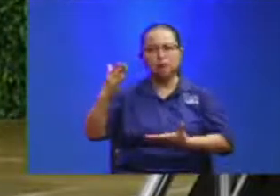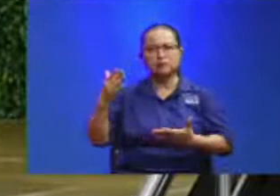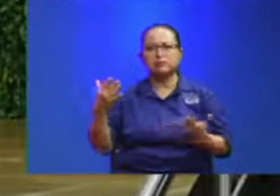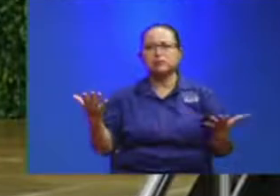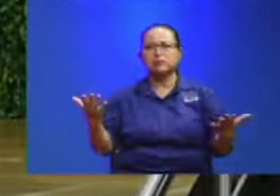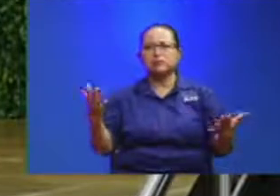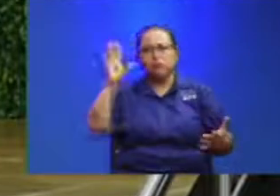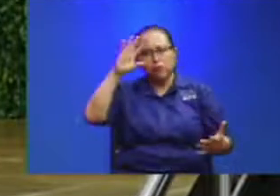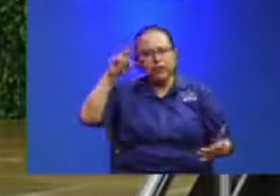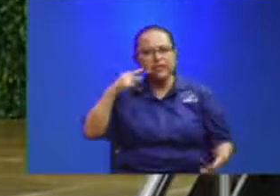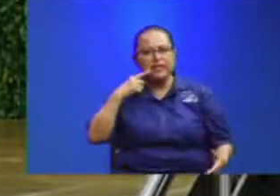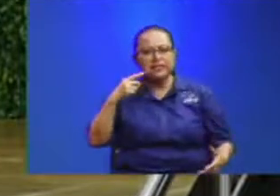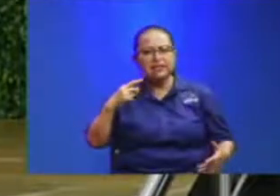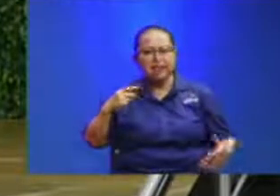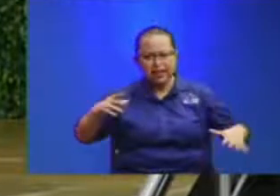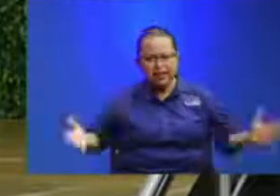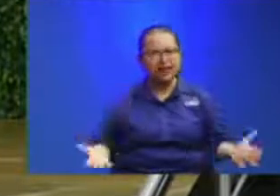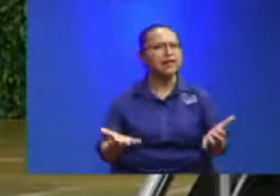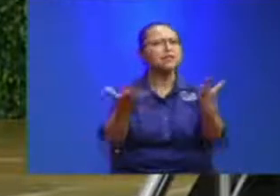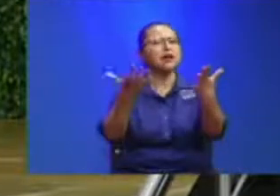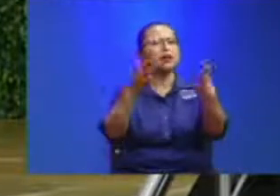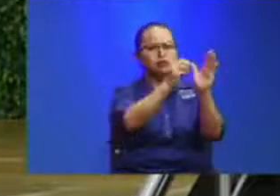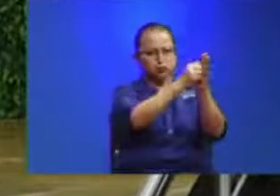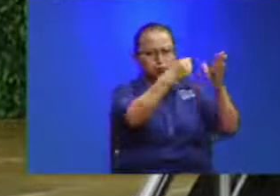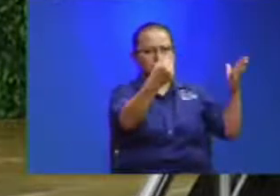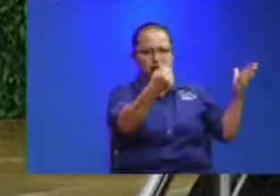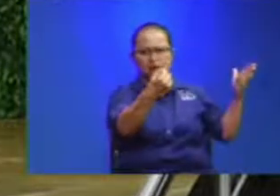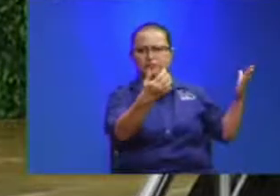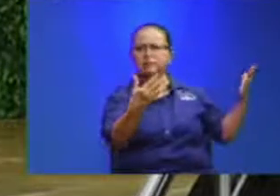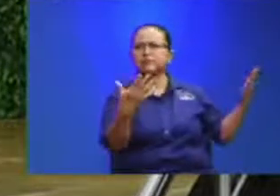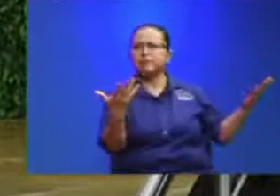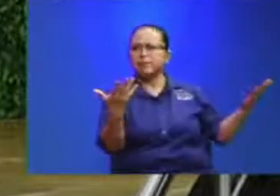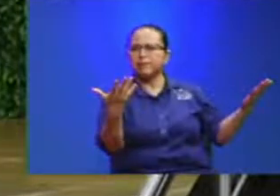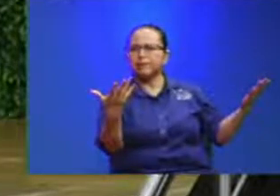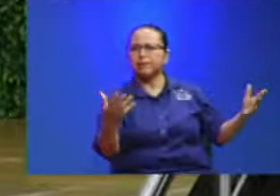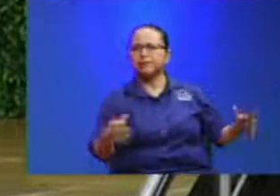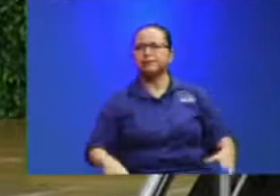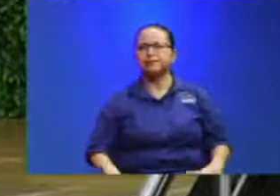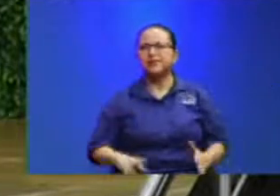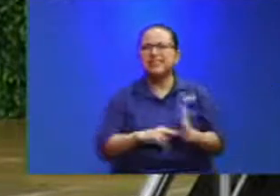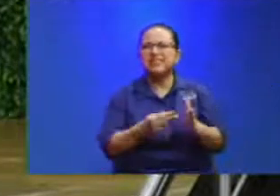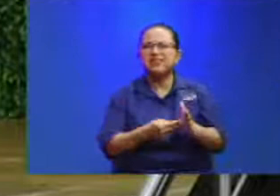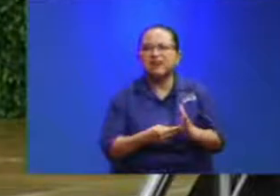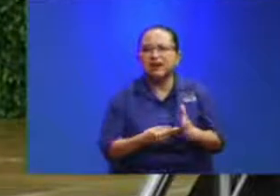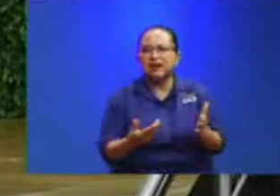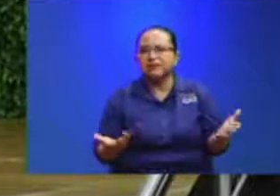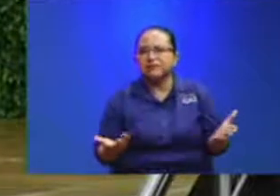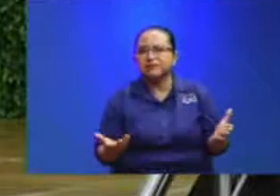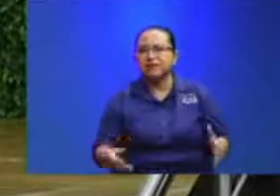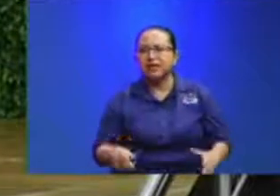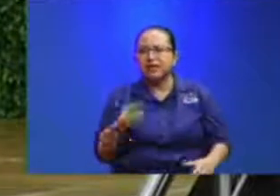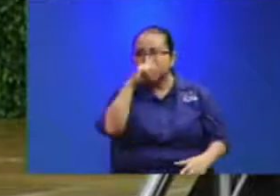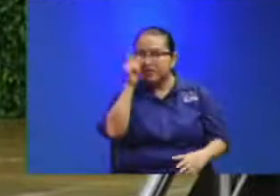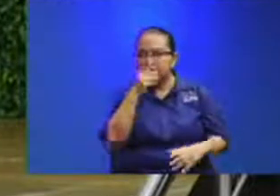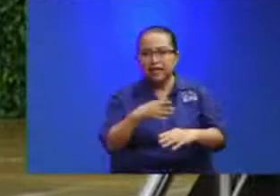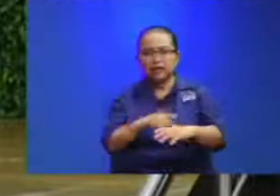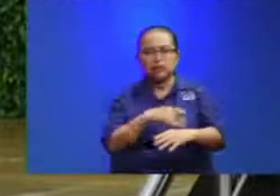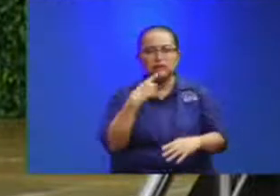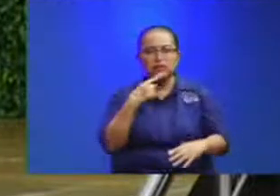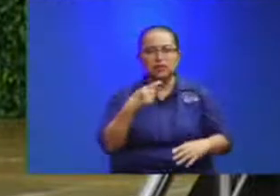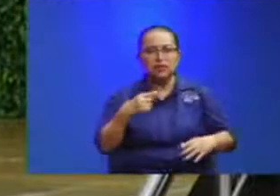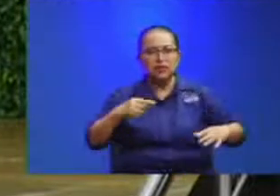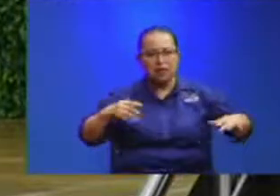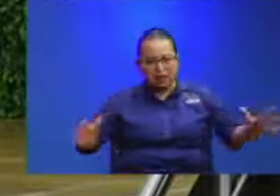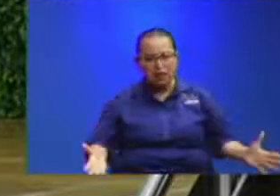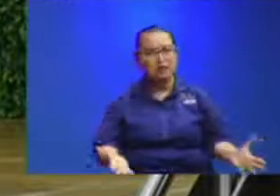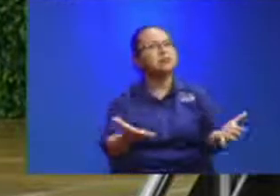alzados o puerta porque grito en la puerta pero aquí pero después en el salmo y se alza dos o puertas